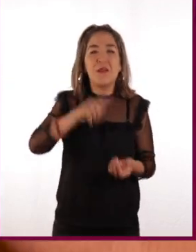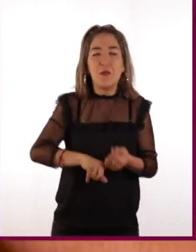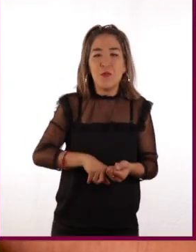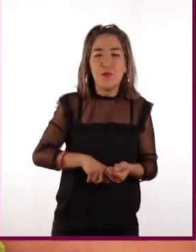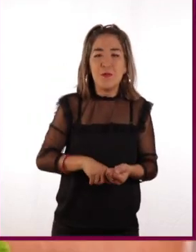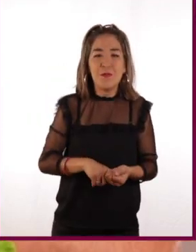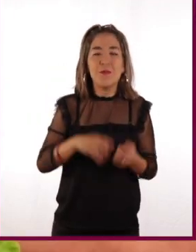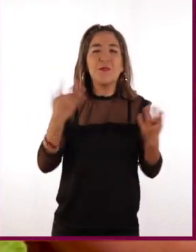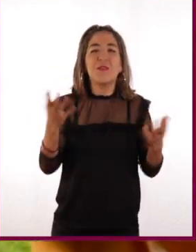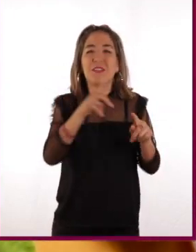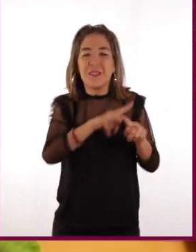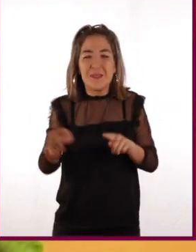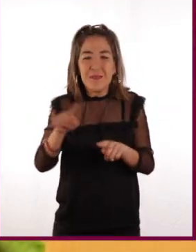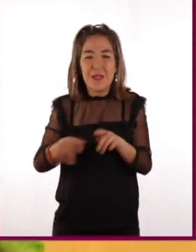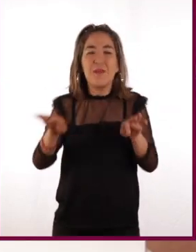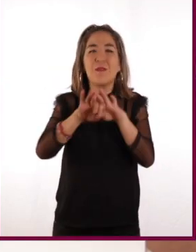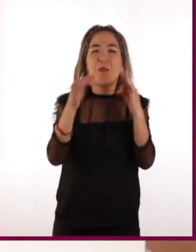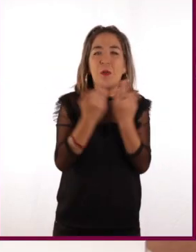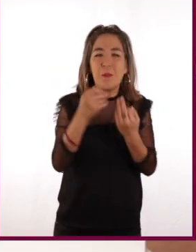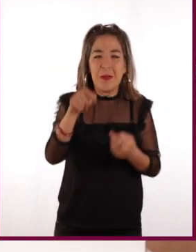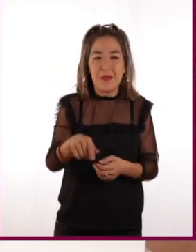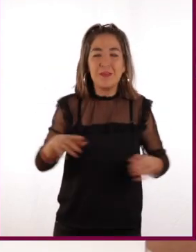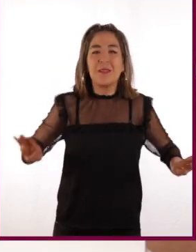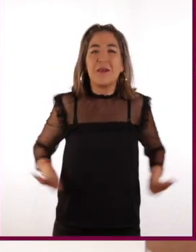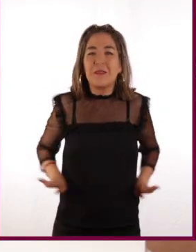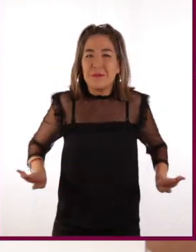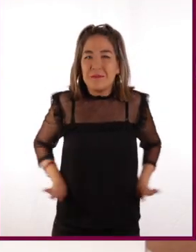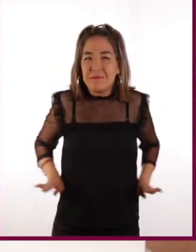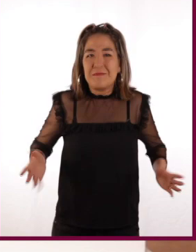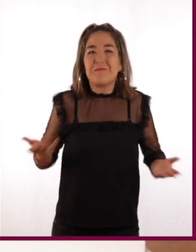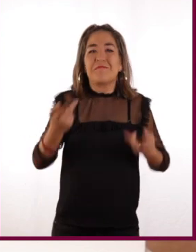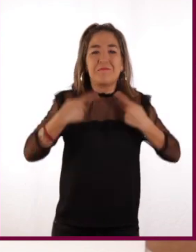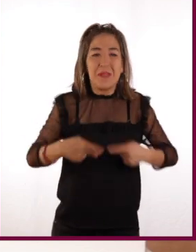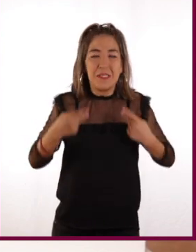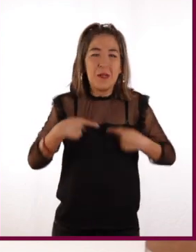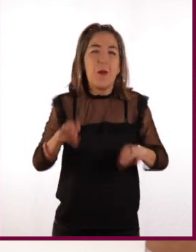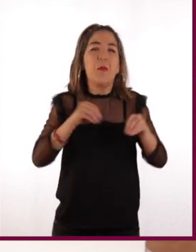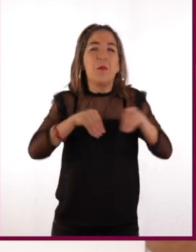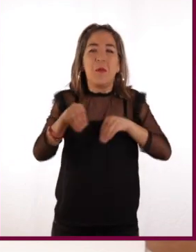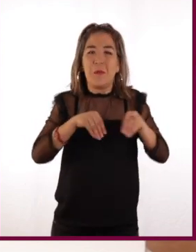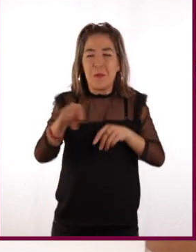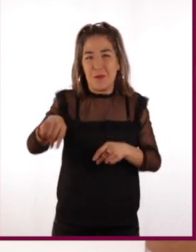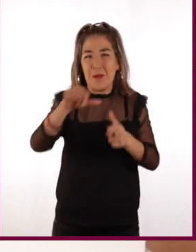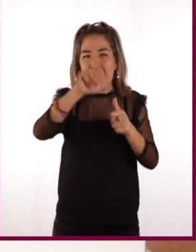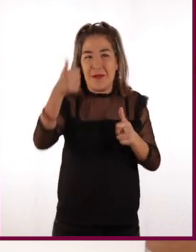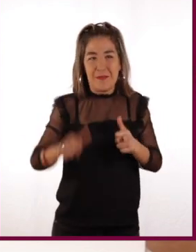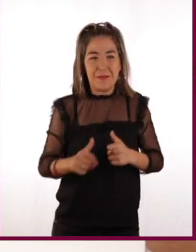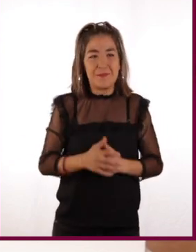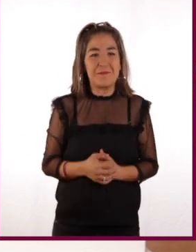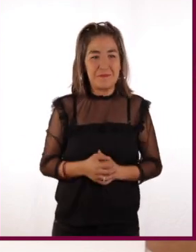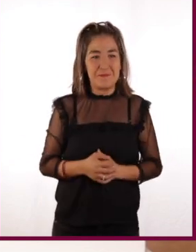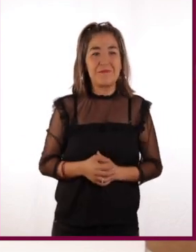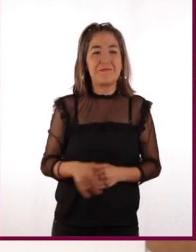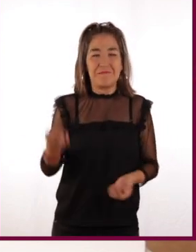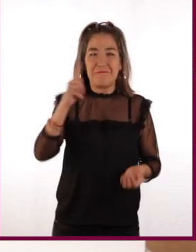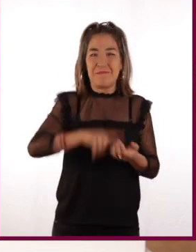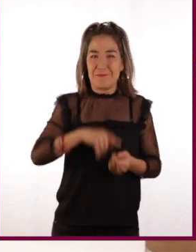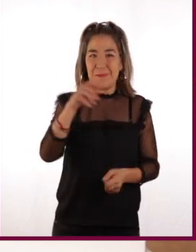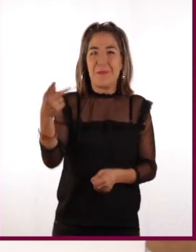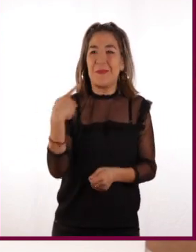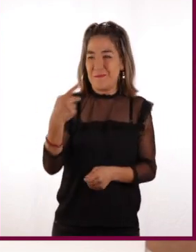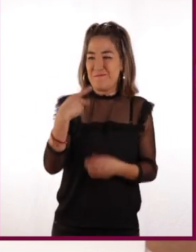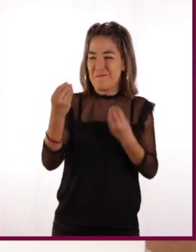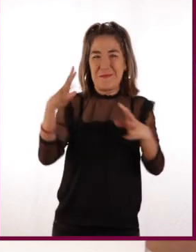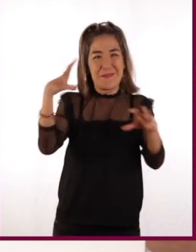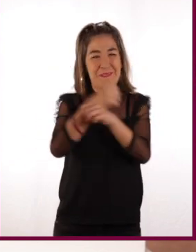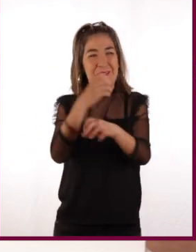pero además la estética es un conjunto de elementos temáticos que caracterizan un determinado autor o movimiento artístico. Andamos con